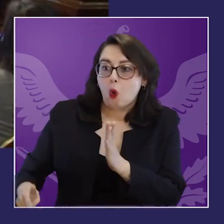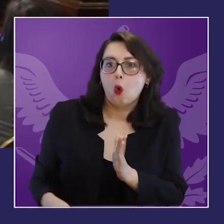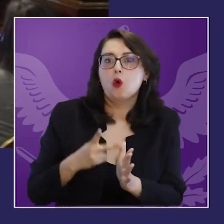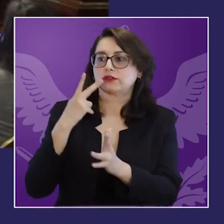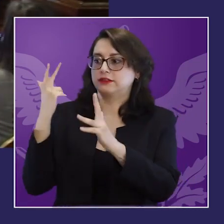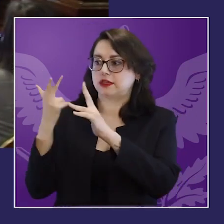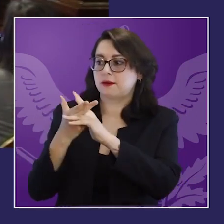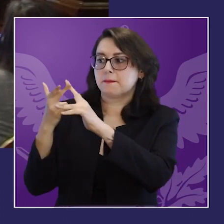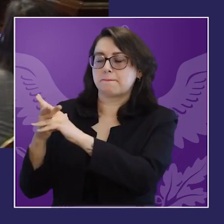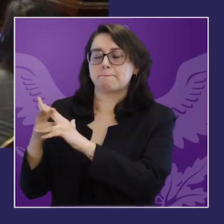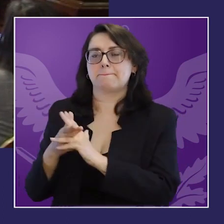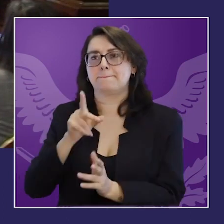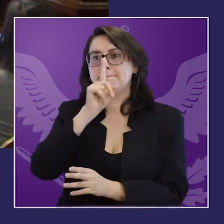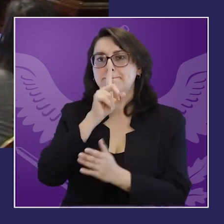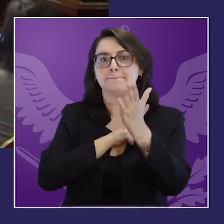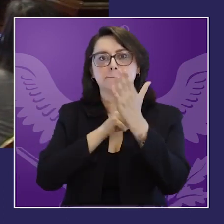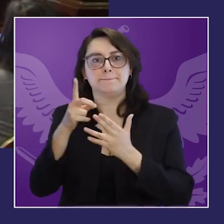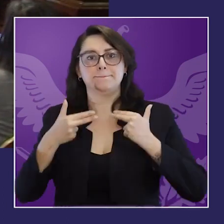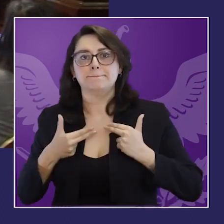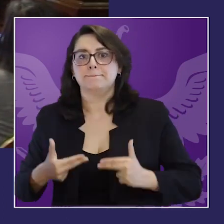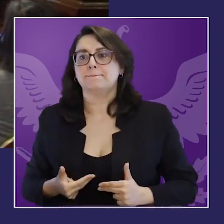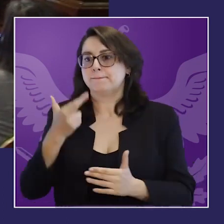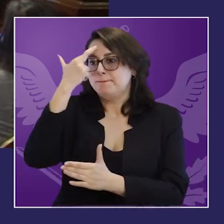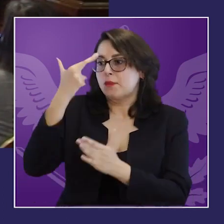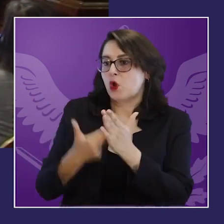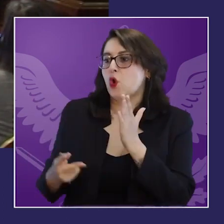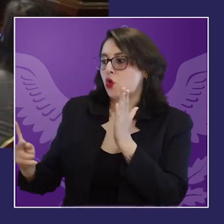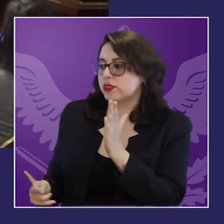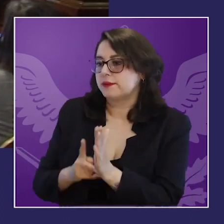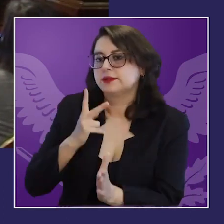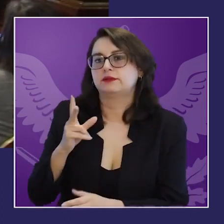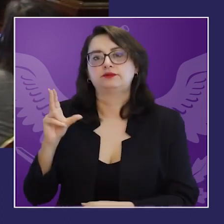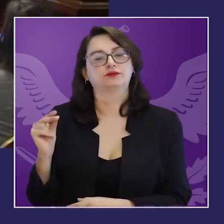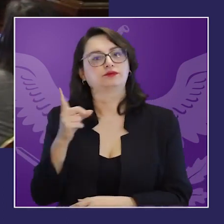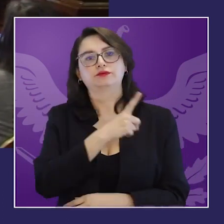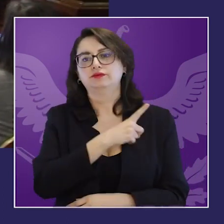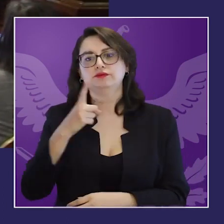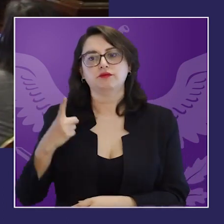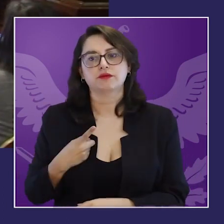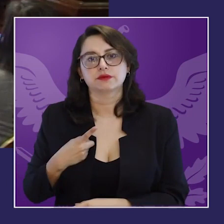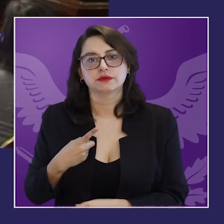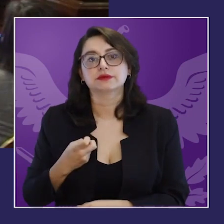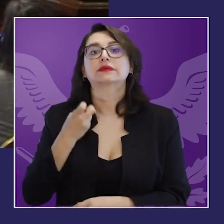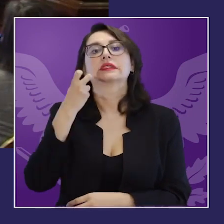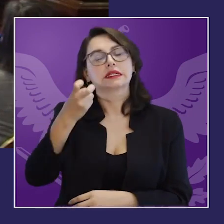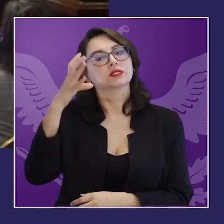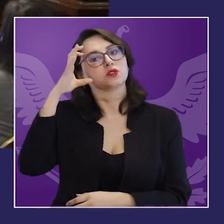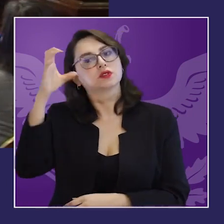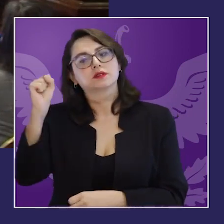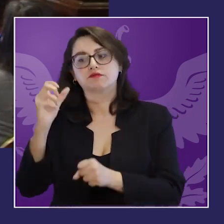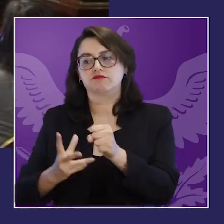vocación transformadora de la situación que provocó la violación de derechos humanos. Este entendimiento